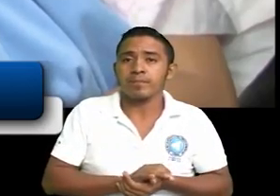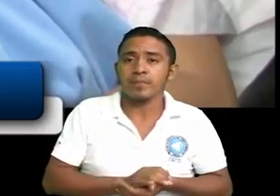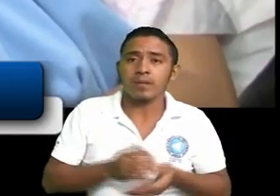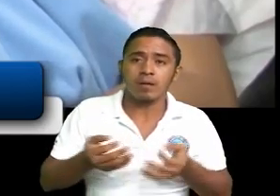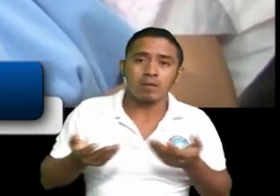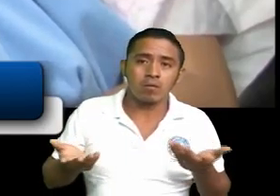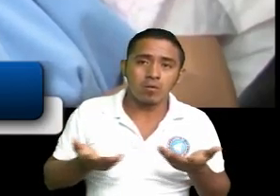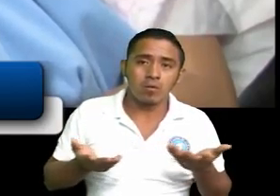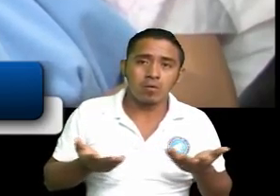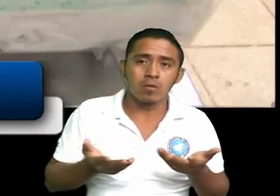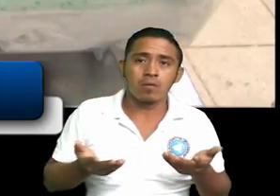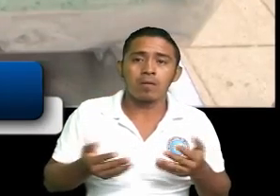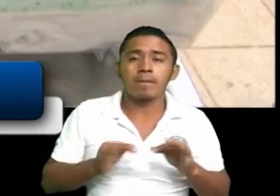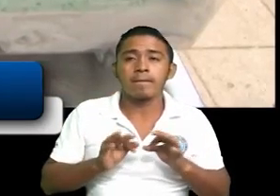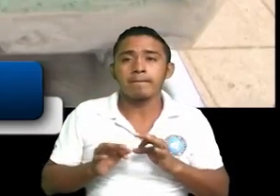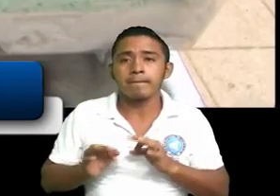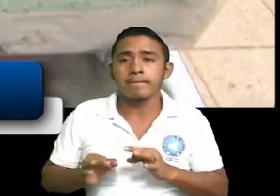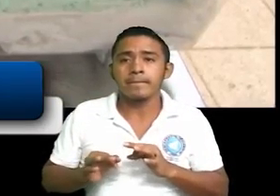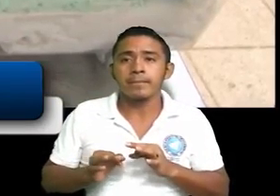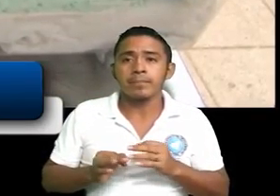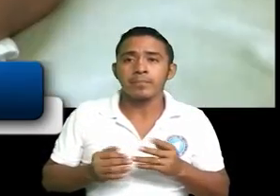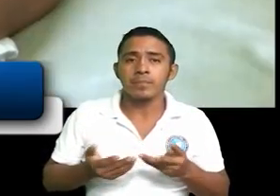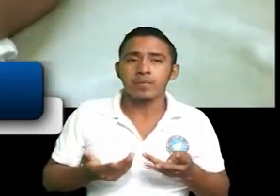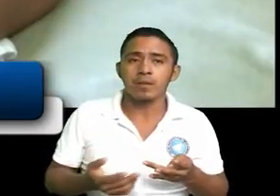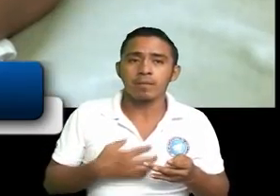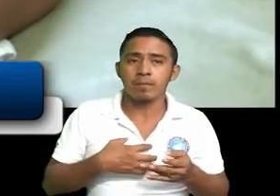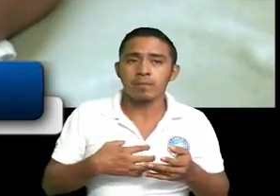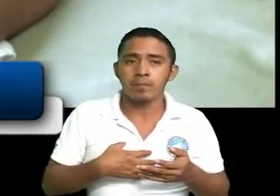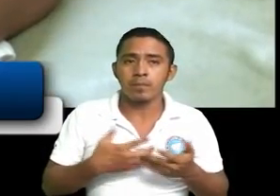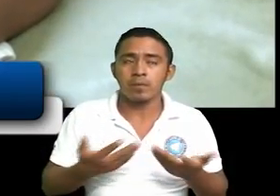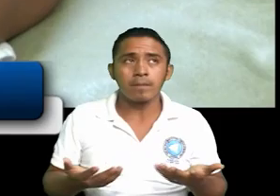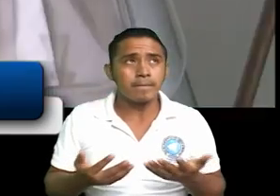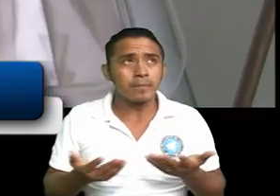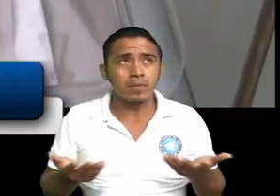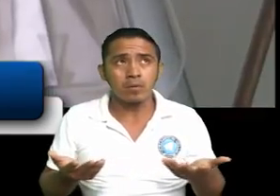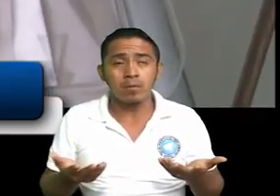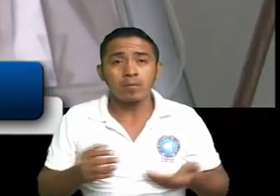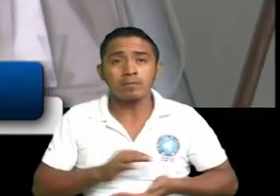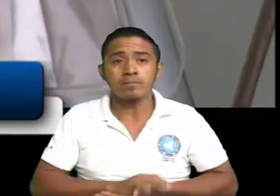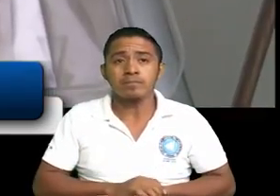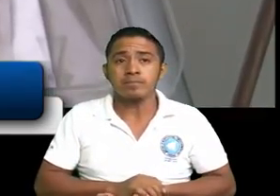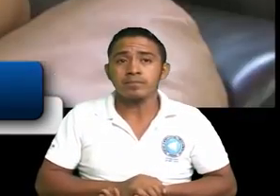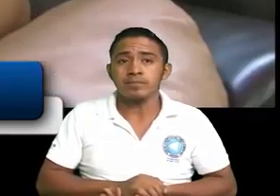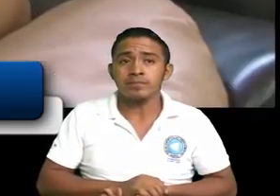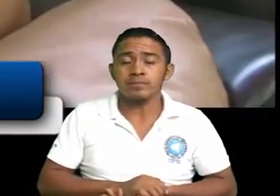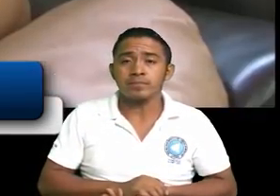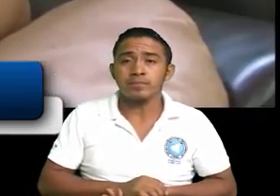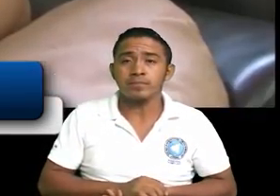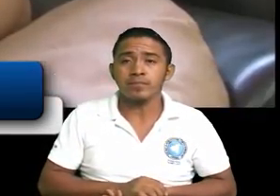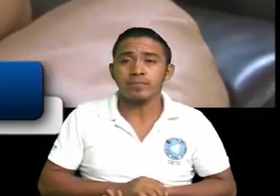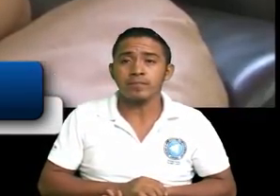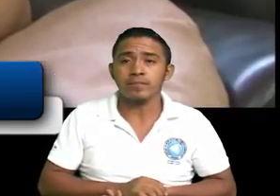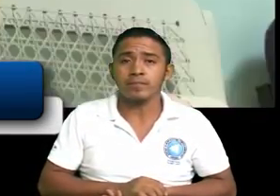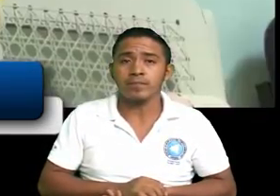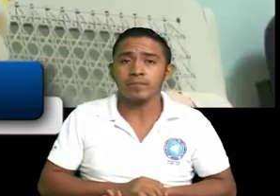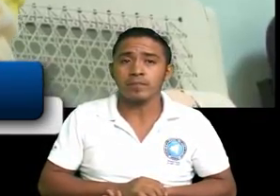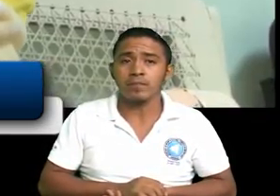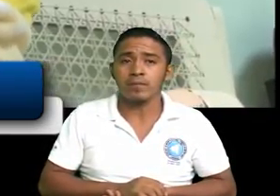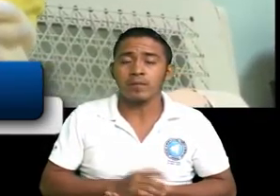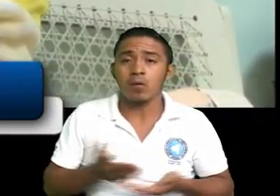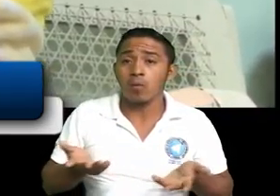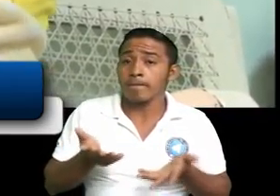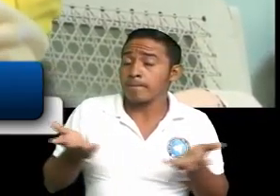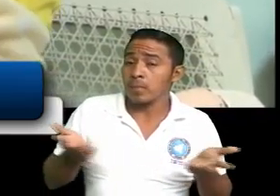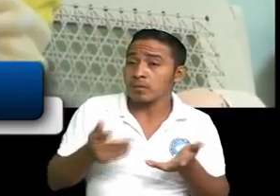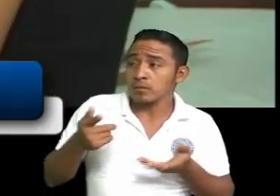lo esté chineando así con mi ropa. Significa uh-huh. que yo tengo que tenerlo en la parte de mi tórax anterior y piel con